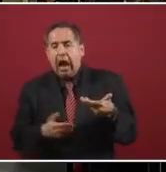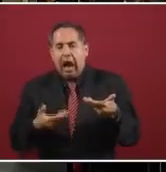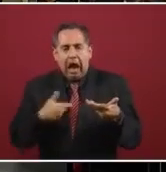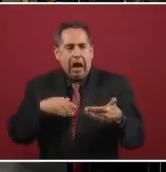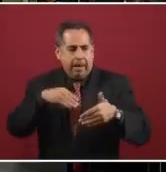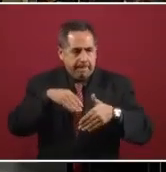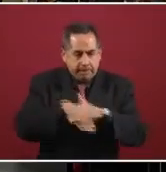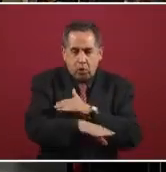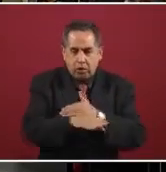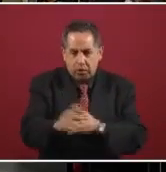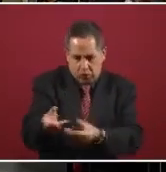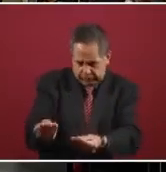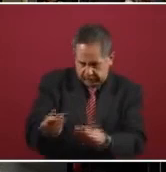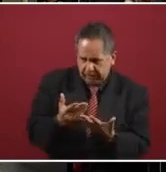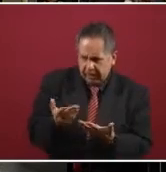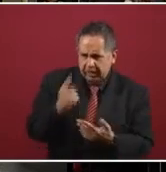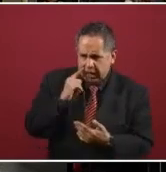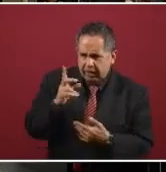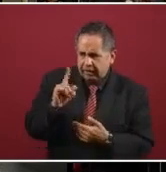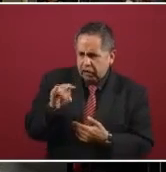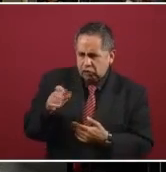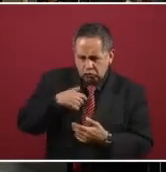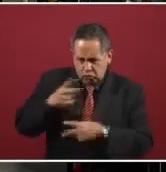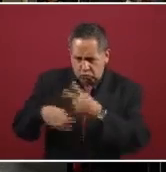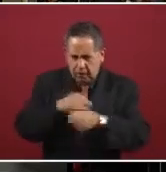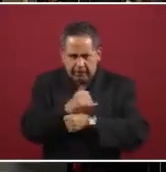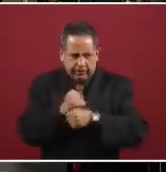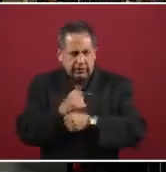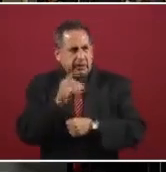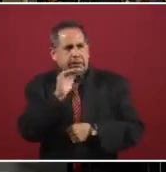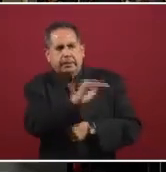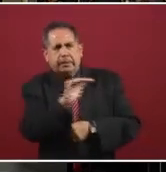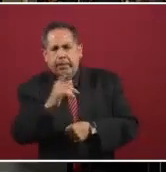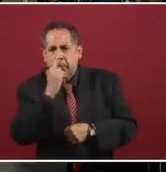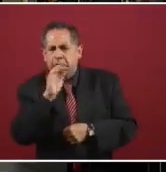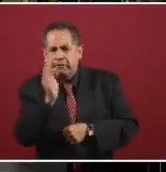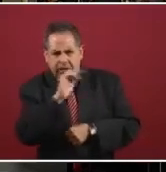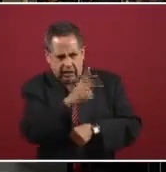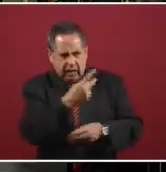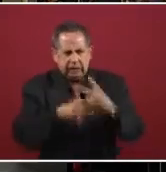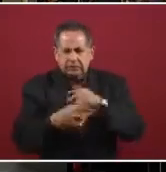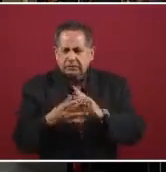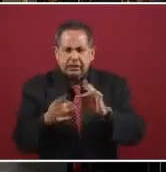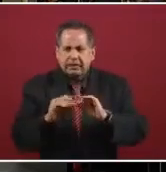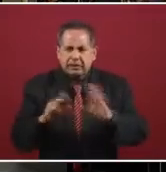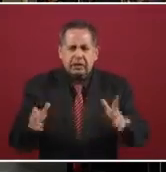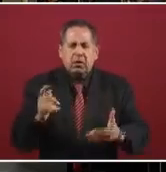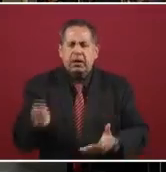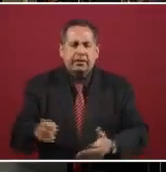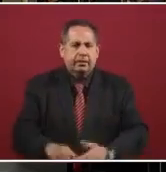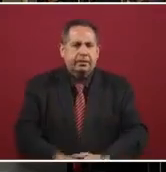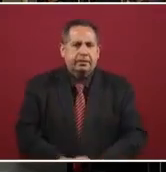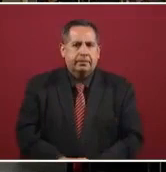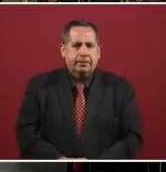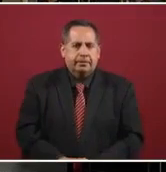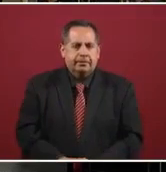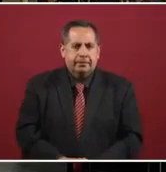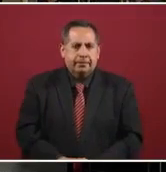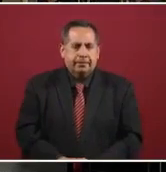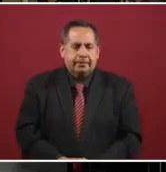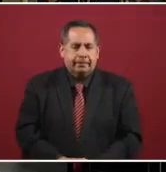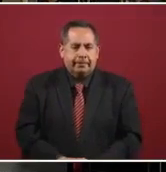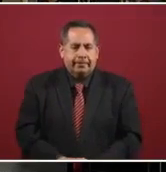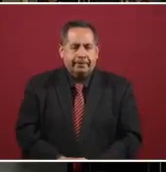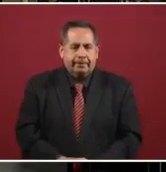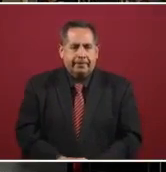Pero si tienes los datos, con mucho gusto me los das y le pedimos una explicación a la Policía Federal. De este lado, por favor.